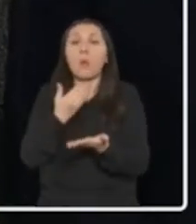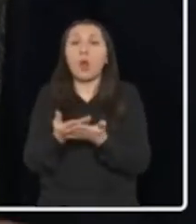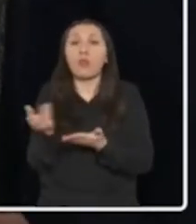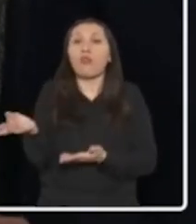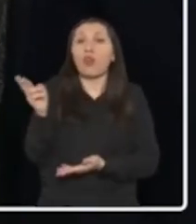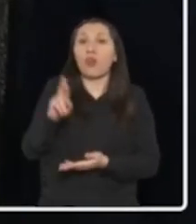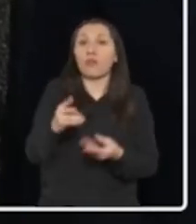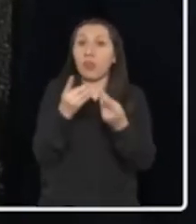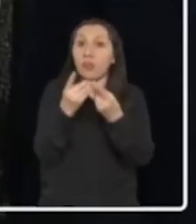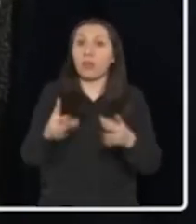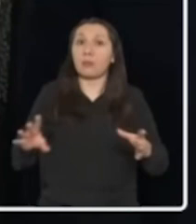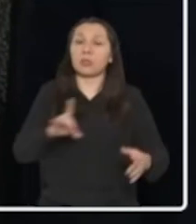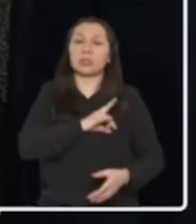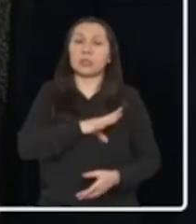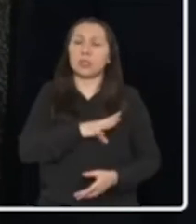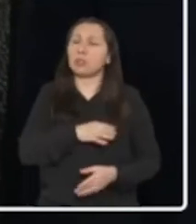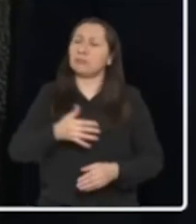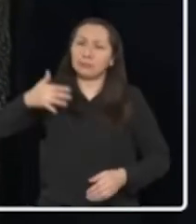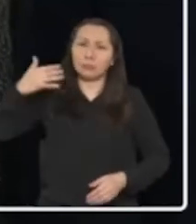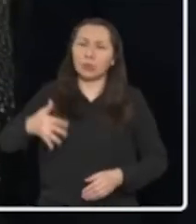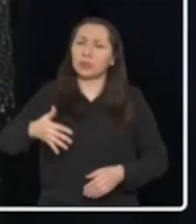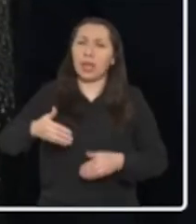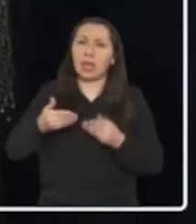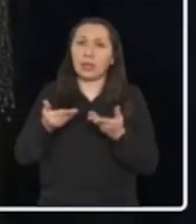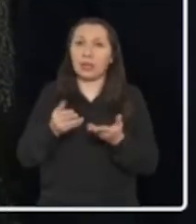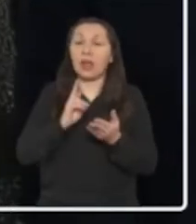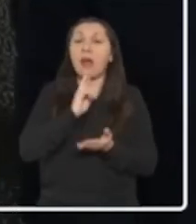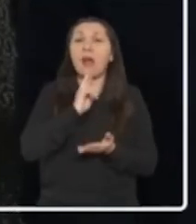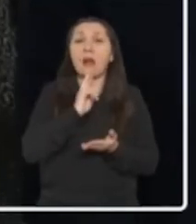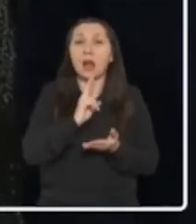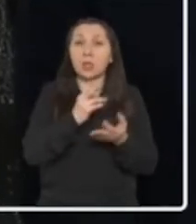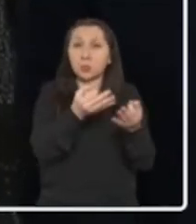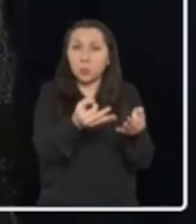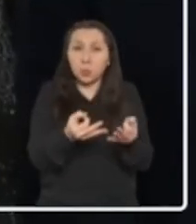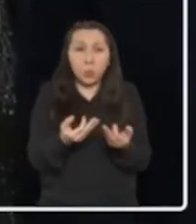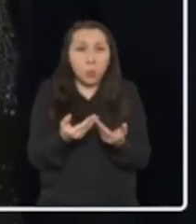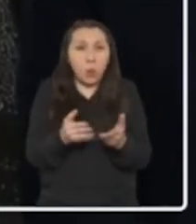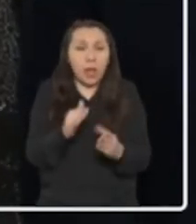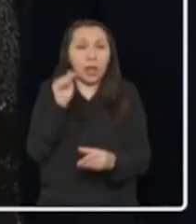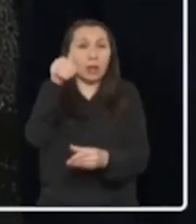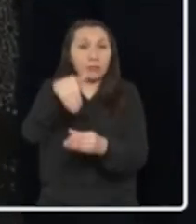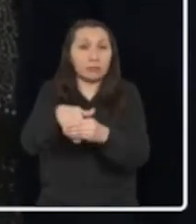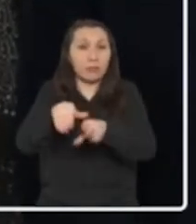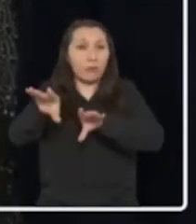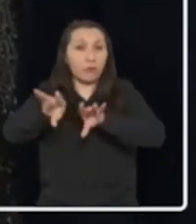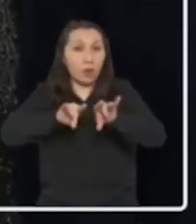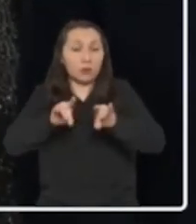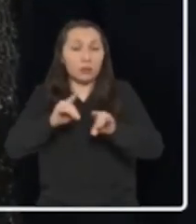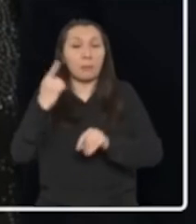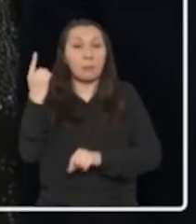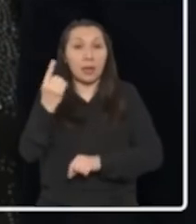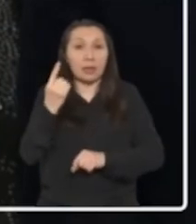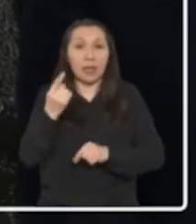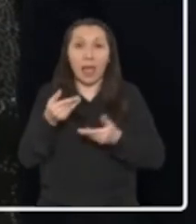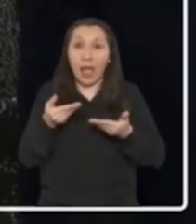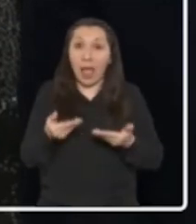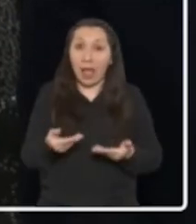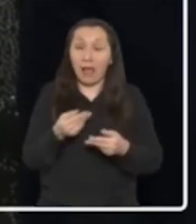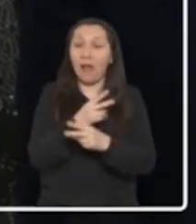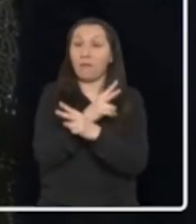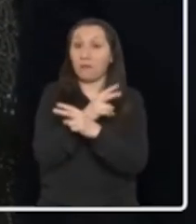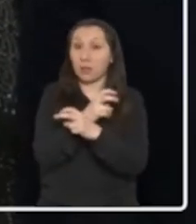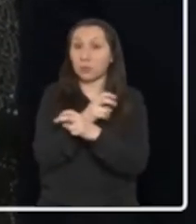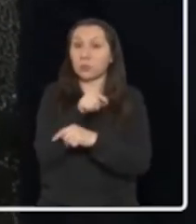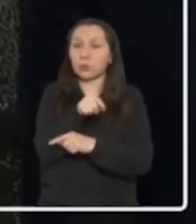democracia, que es un imperativo que los resultados de cualquier elección, y en particular esta en